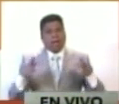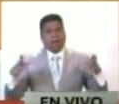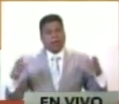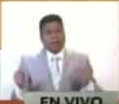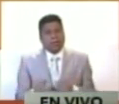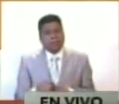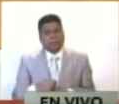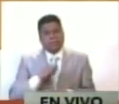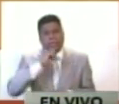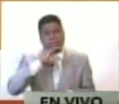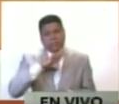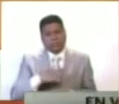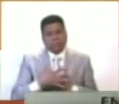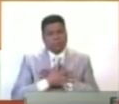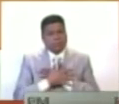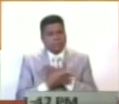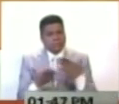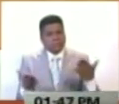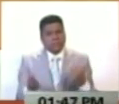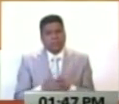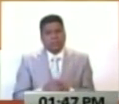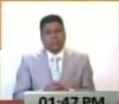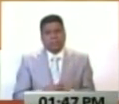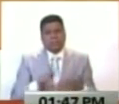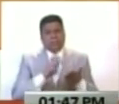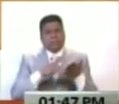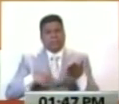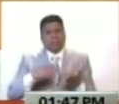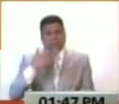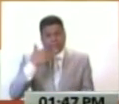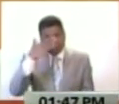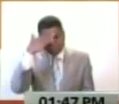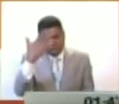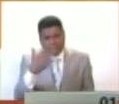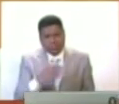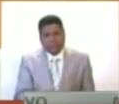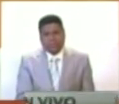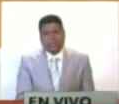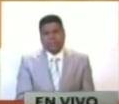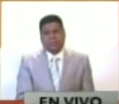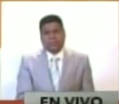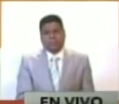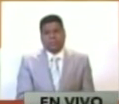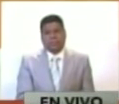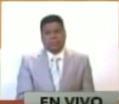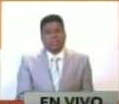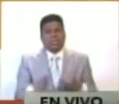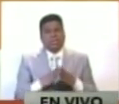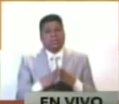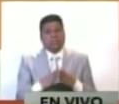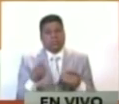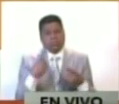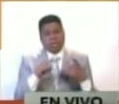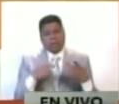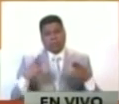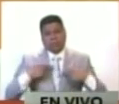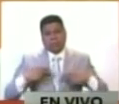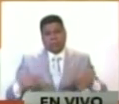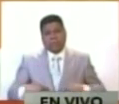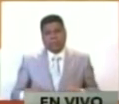históricas en su seno, en el caso del apartheid en Sudáfrica, y tenemos todavía causas de la humanidad pendientes, como la